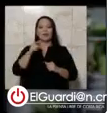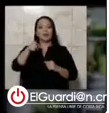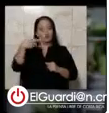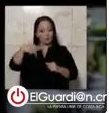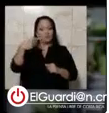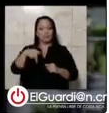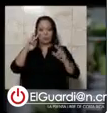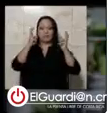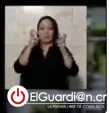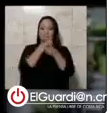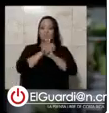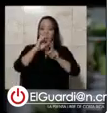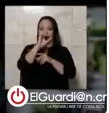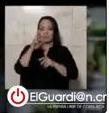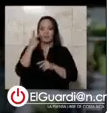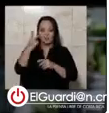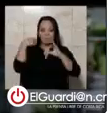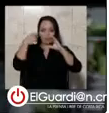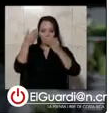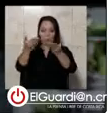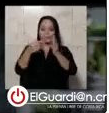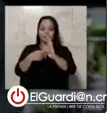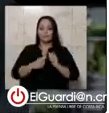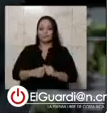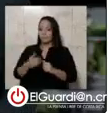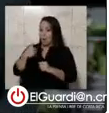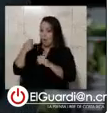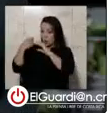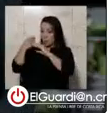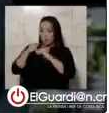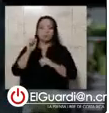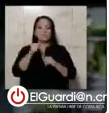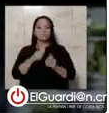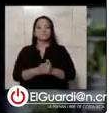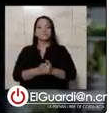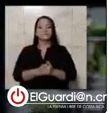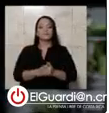para la democracia costarricense. Córranle el video, por favor. ¿Hay un video? Sí, señor. Ah, bueno.